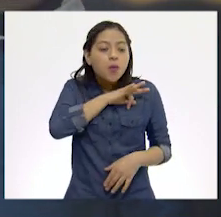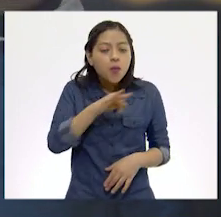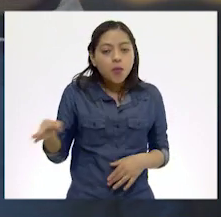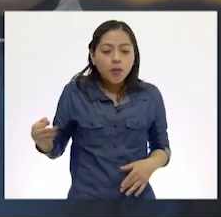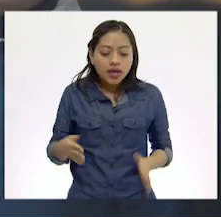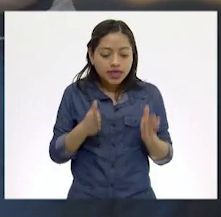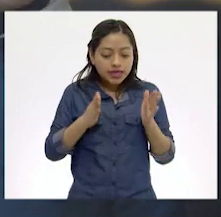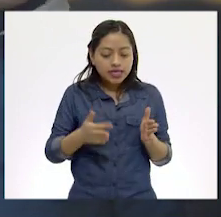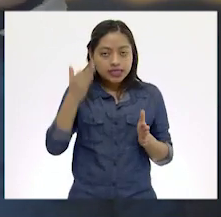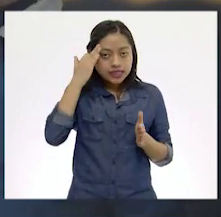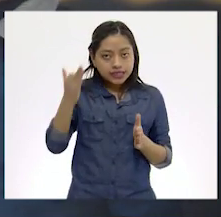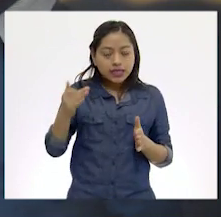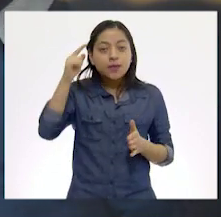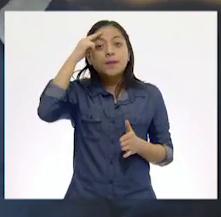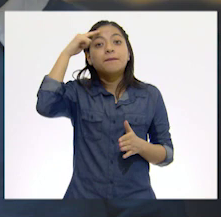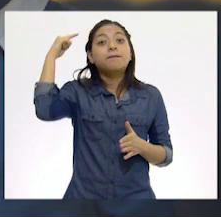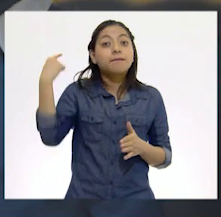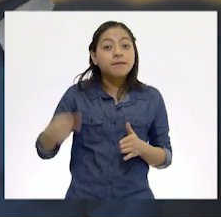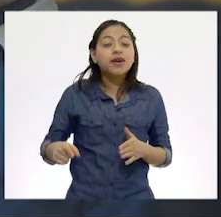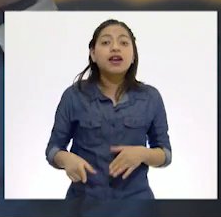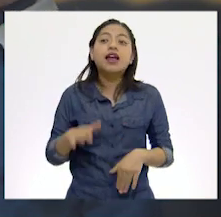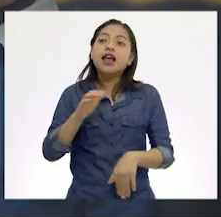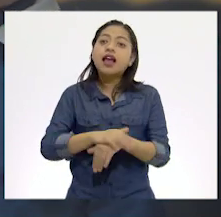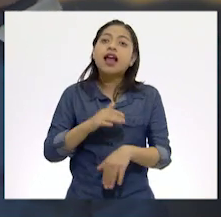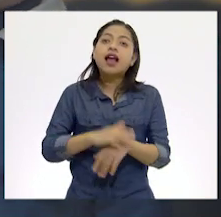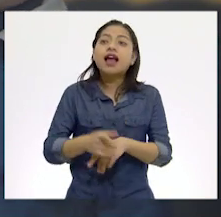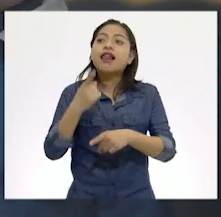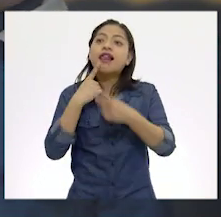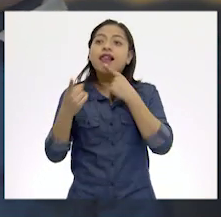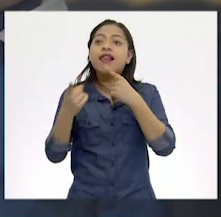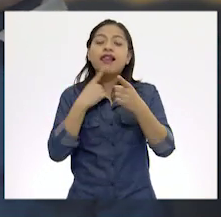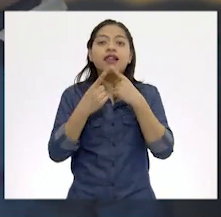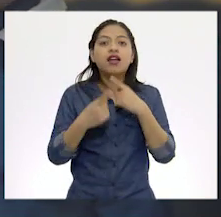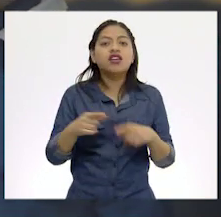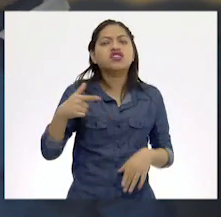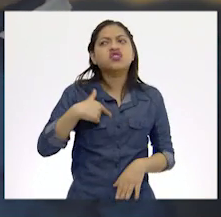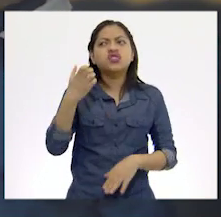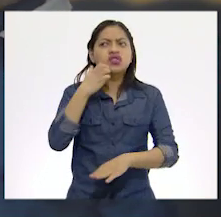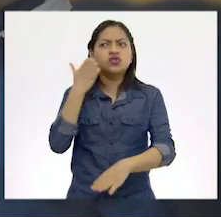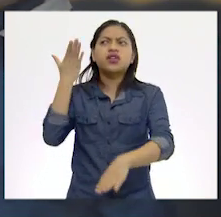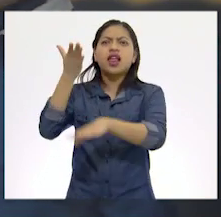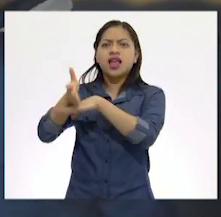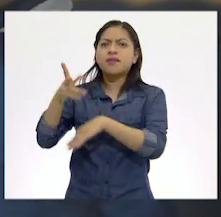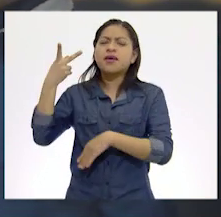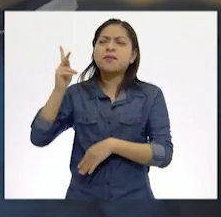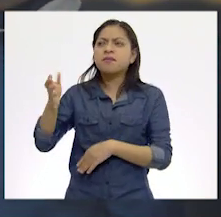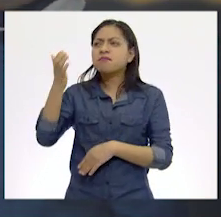amigos porque he entrado a una nueva escuela y ni siquiera apenas los conozco